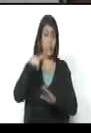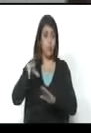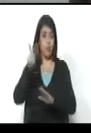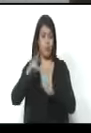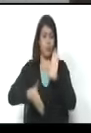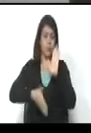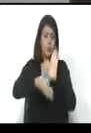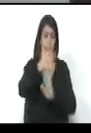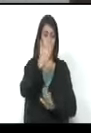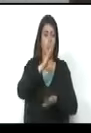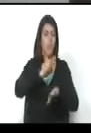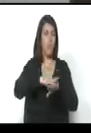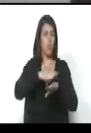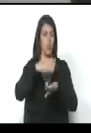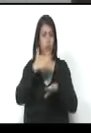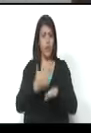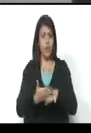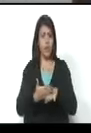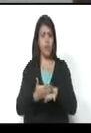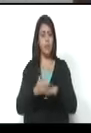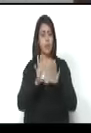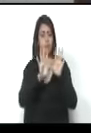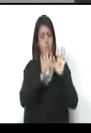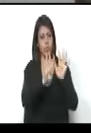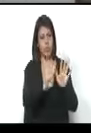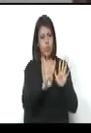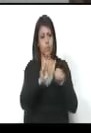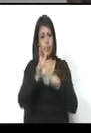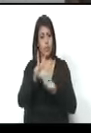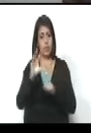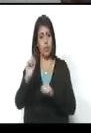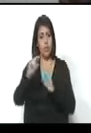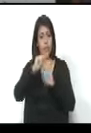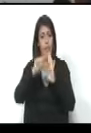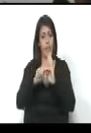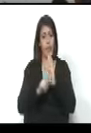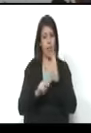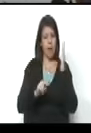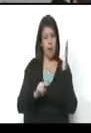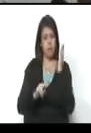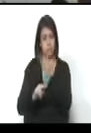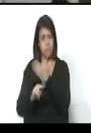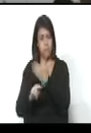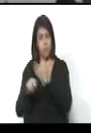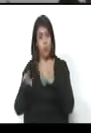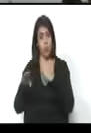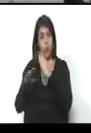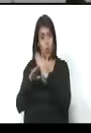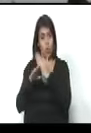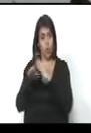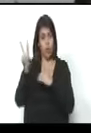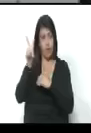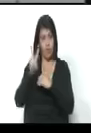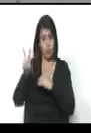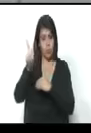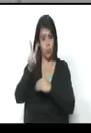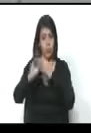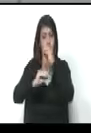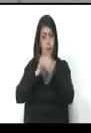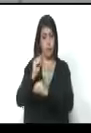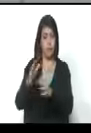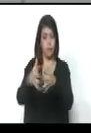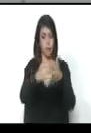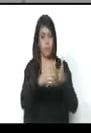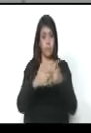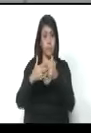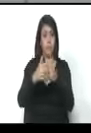país producto de las 930 medidas coercitivas criminales que los gringos le han impuesto a Venezuela,